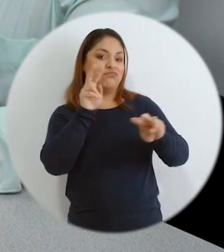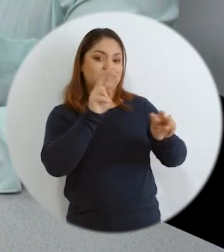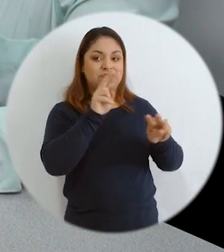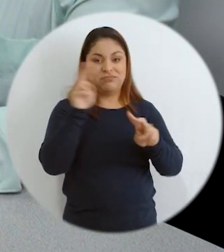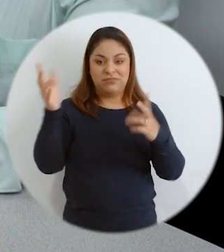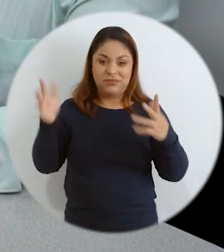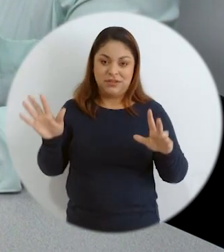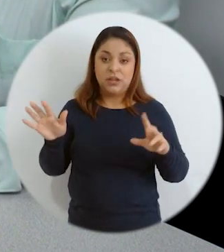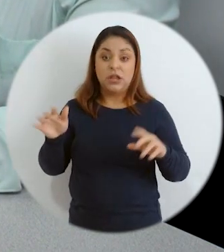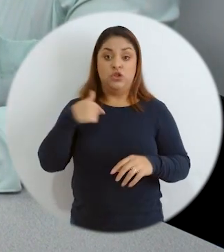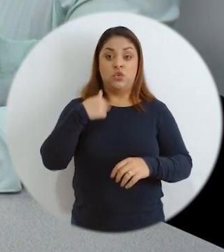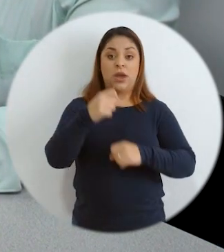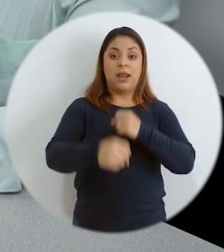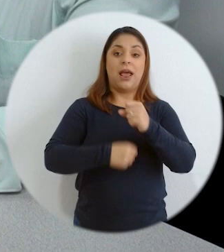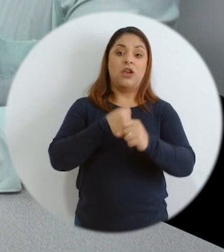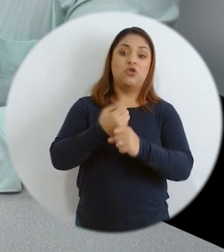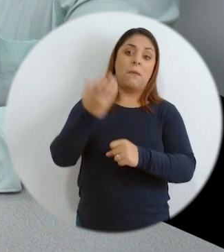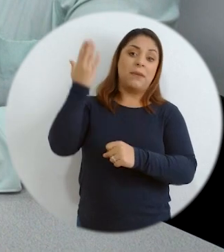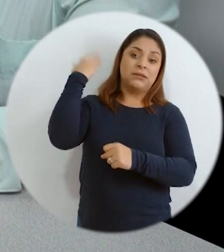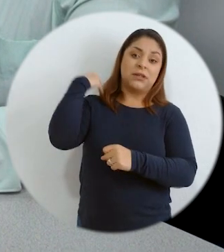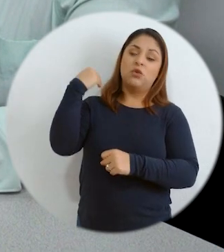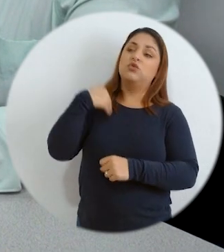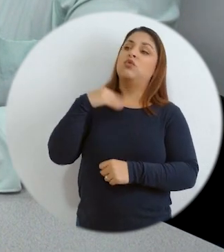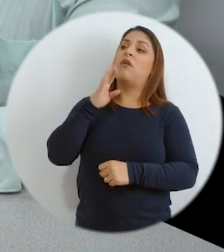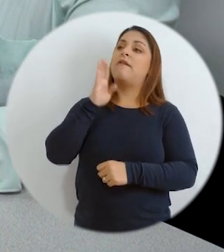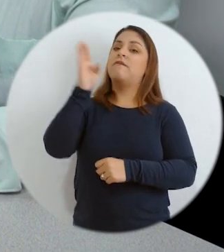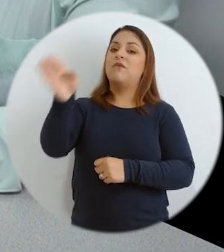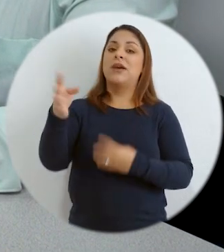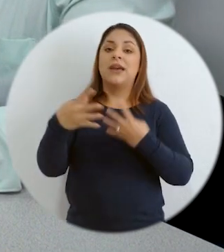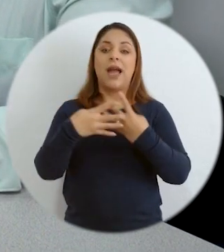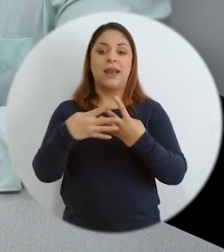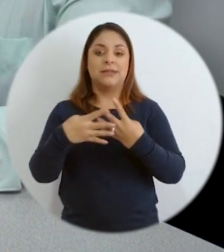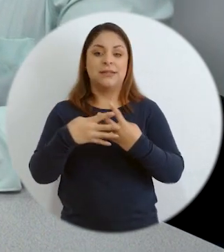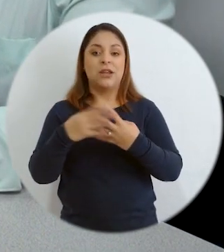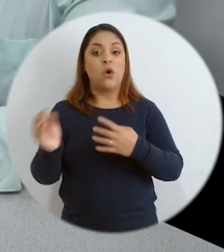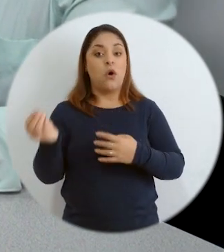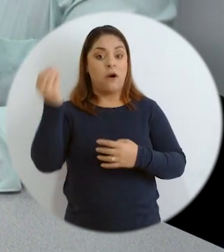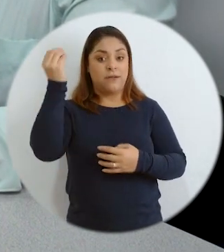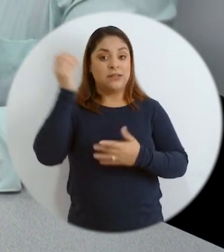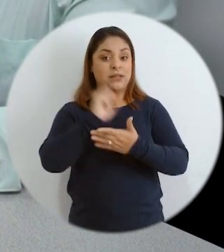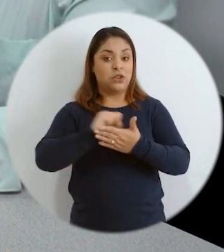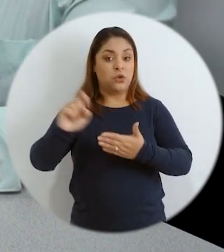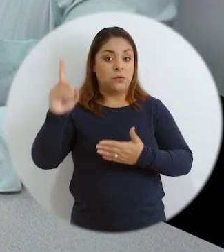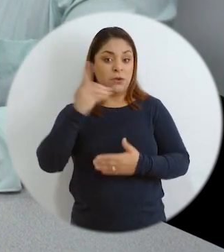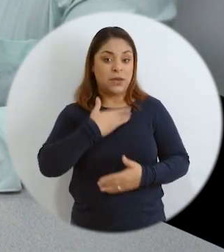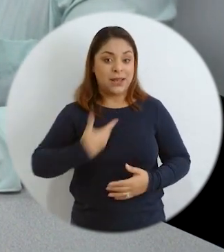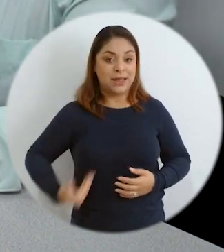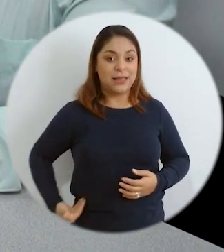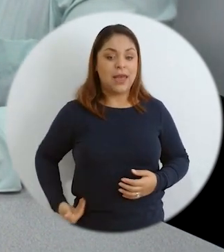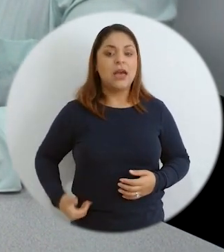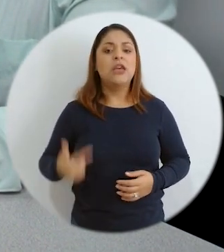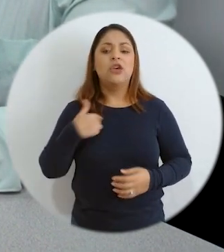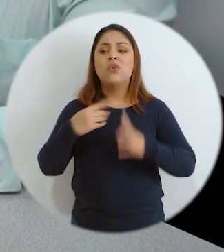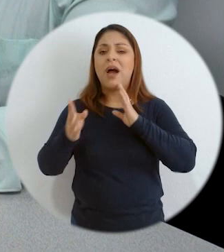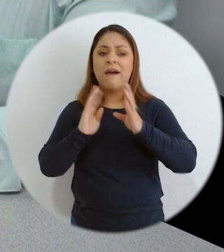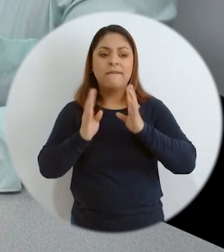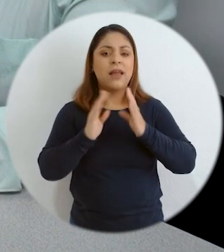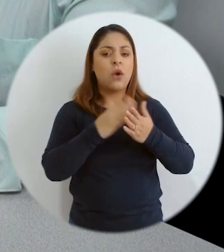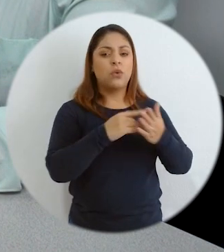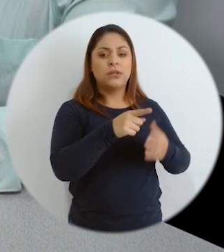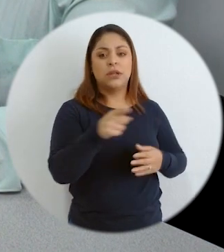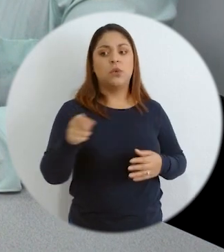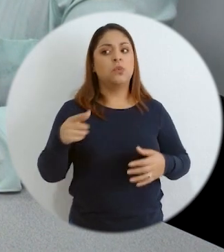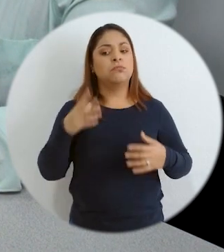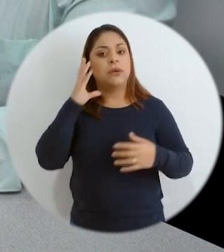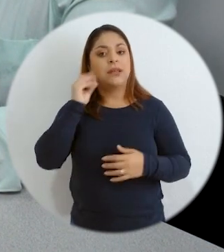vez, el año pasado, tuve la oportunidad de visitar la cárcel de personas adolescentes en Santo Domingo de Heredia, el Centro Surquí, y pudimos